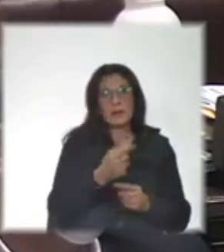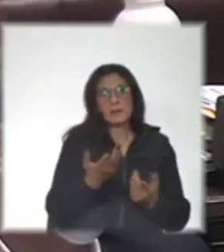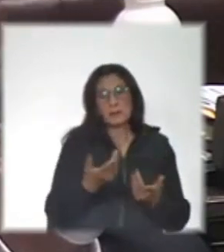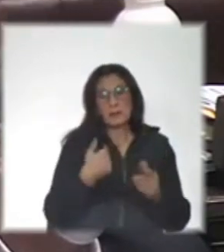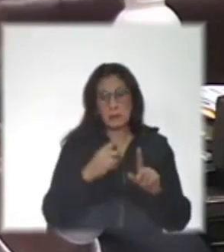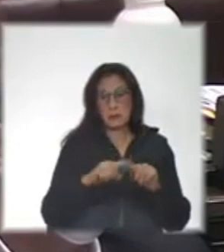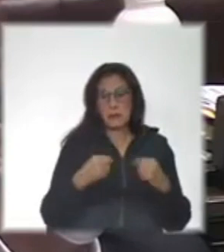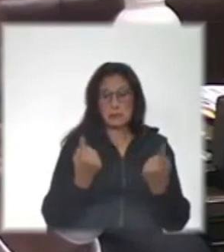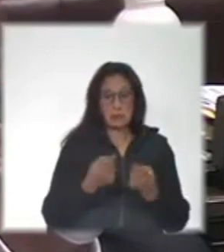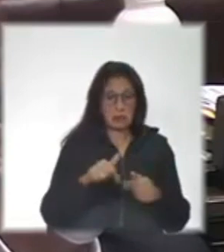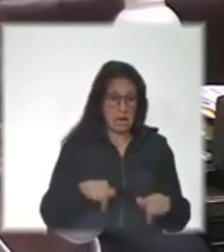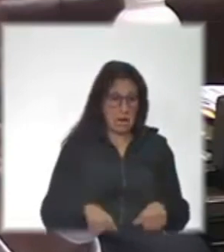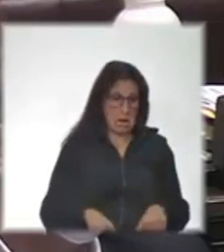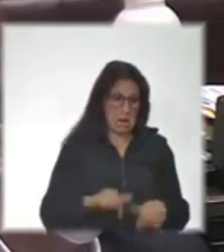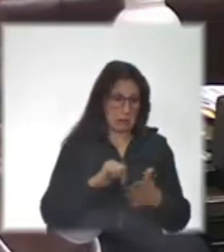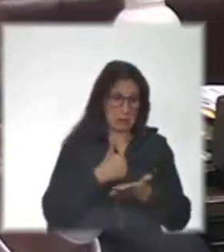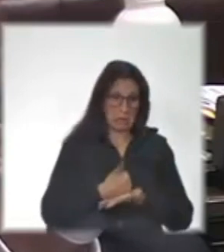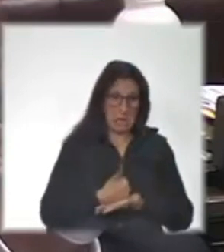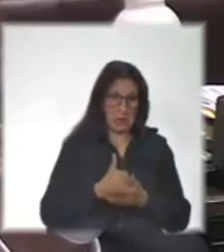nosotros estemos acá